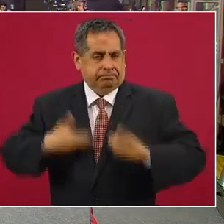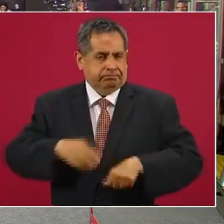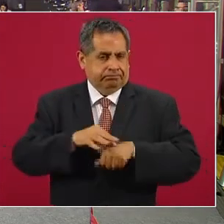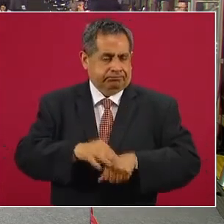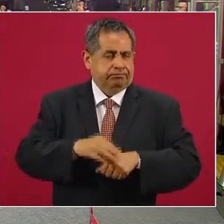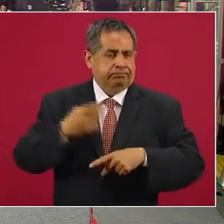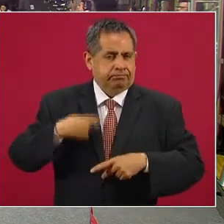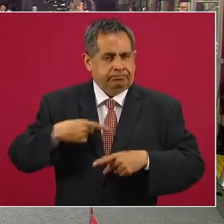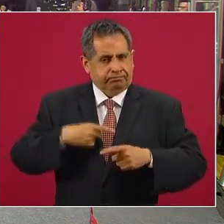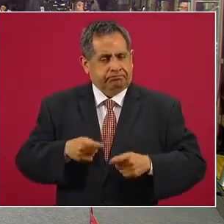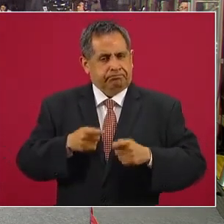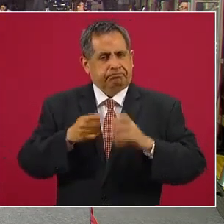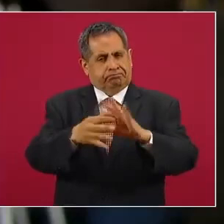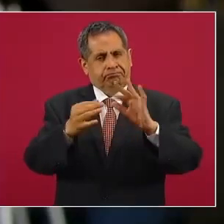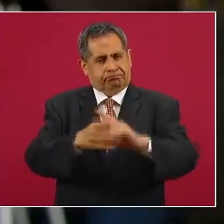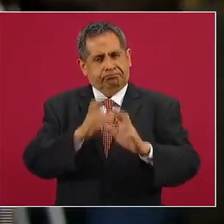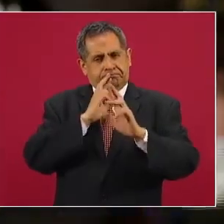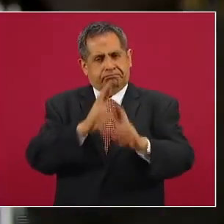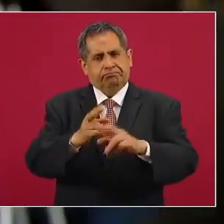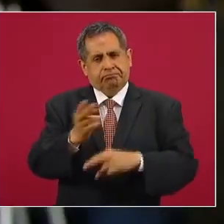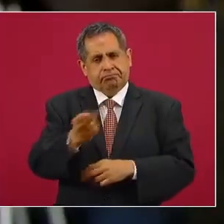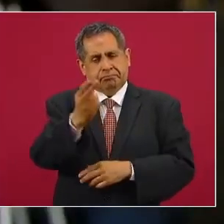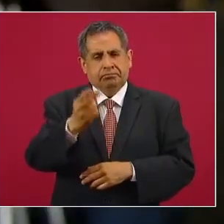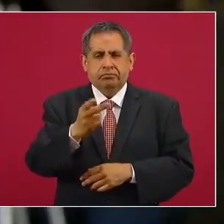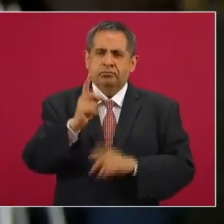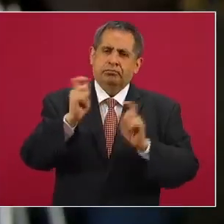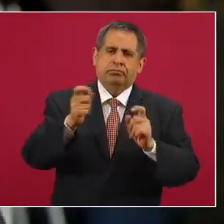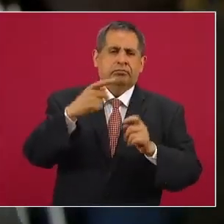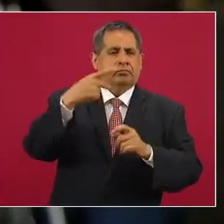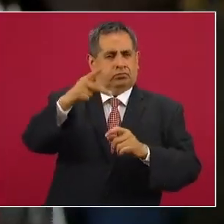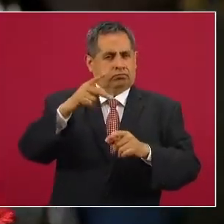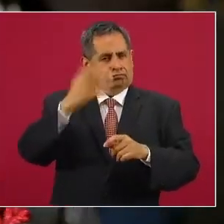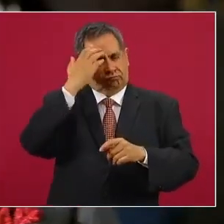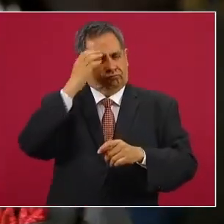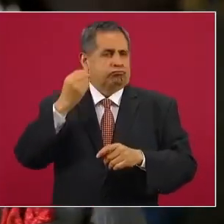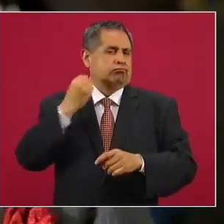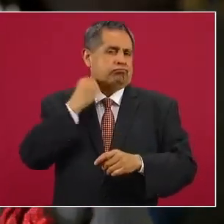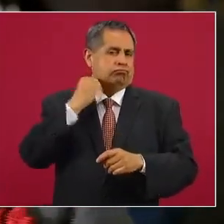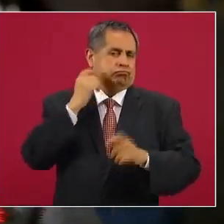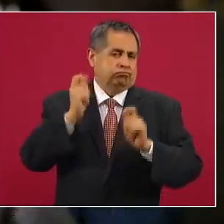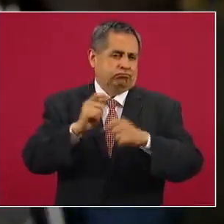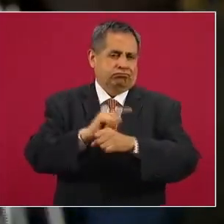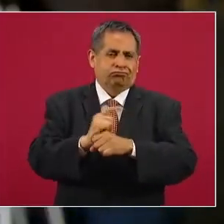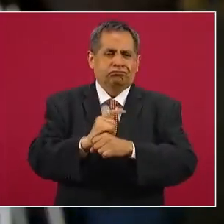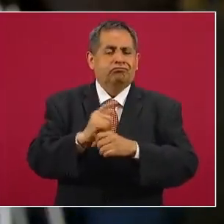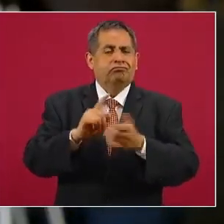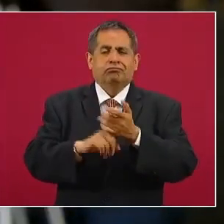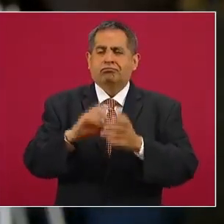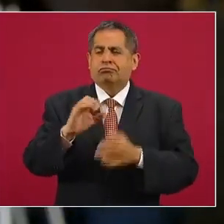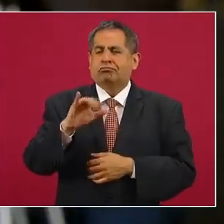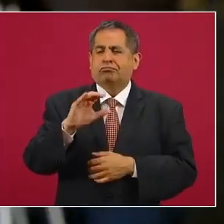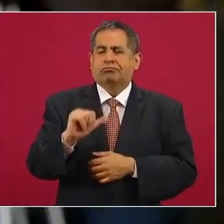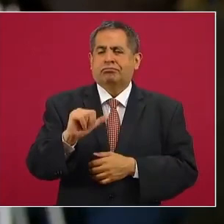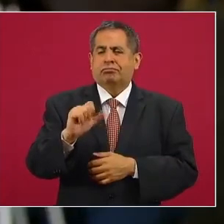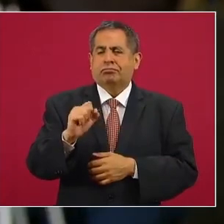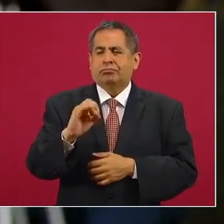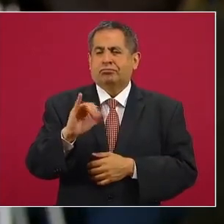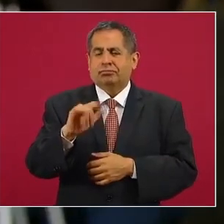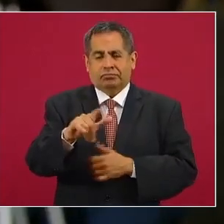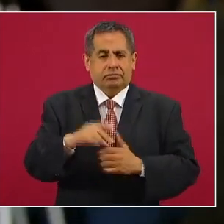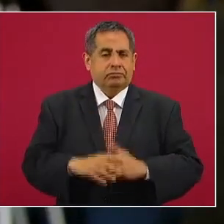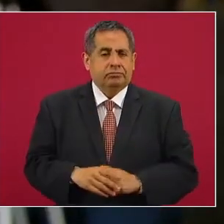perchero presidencial y me la respondiera usted como licenciado en ciencia social. Usted aquí